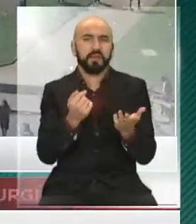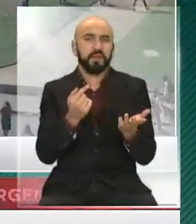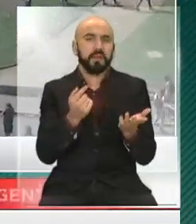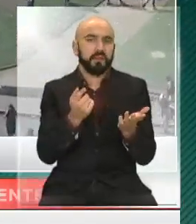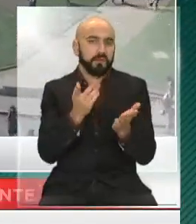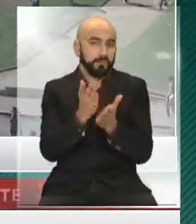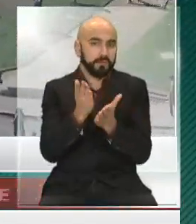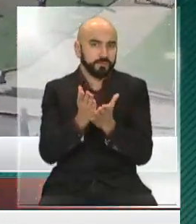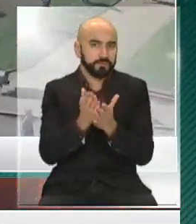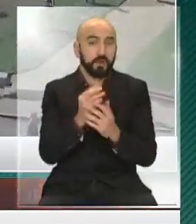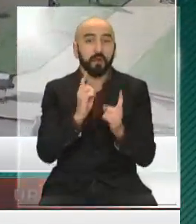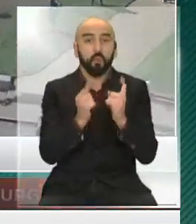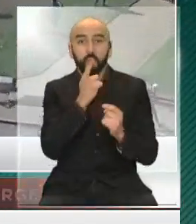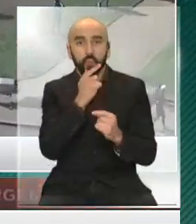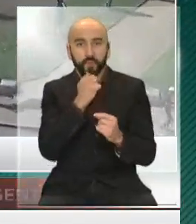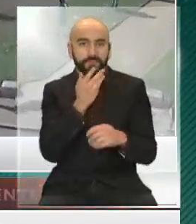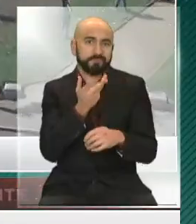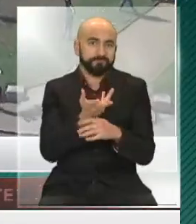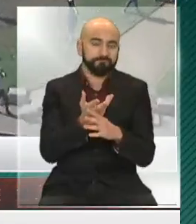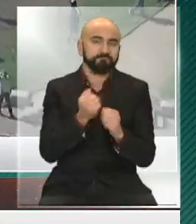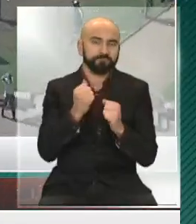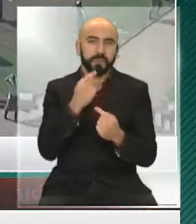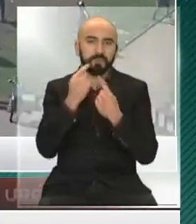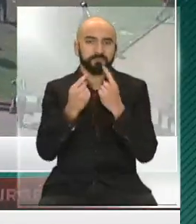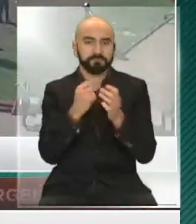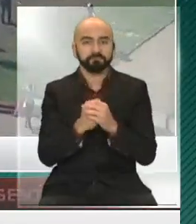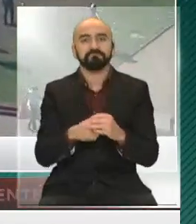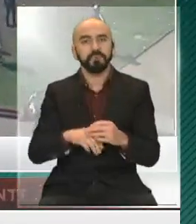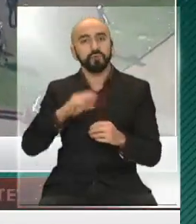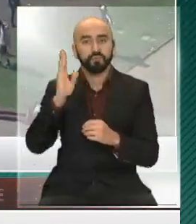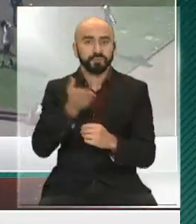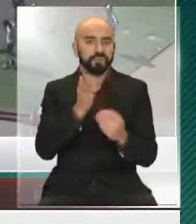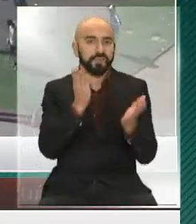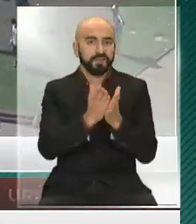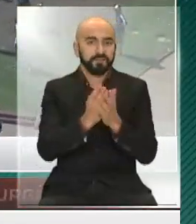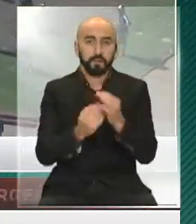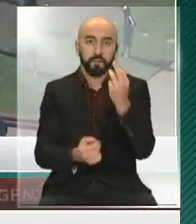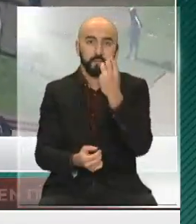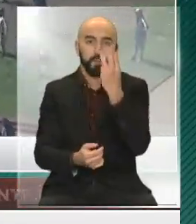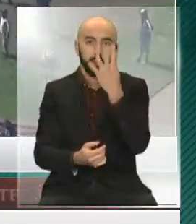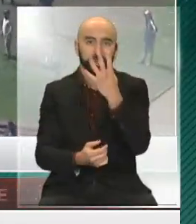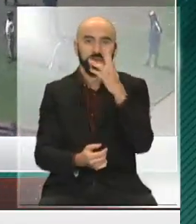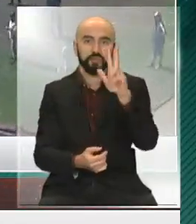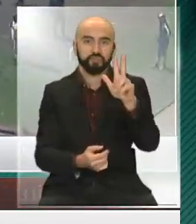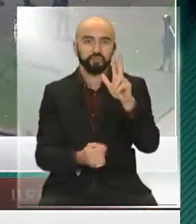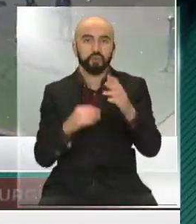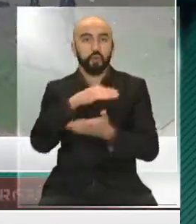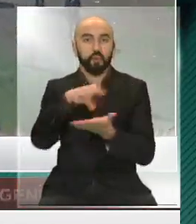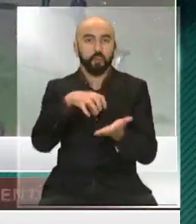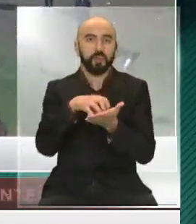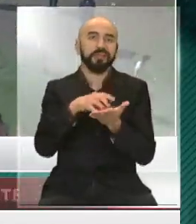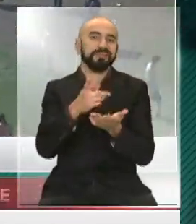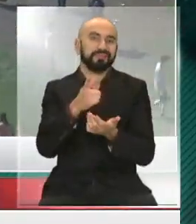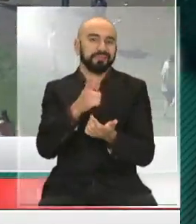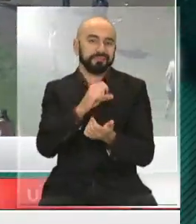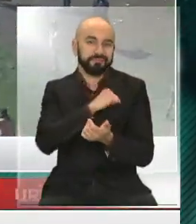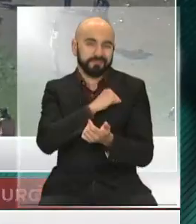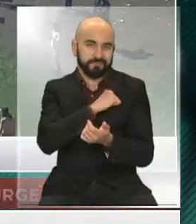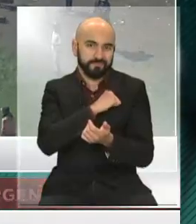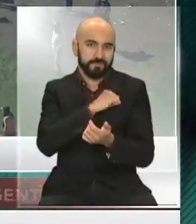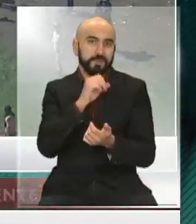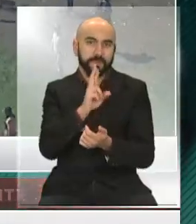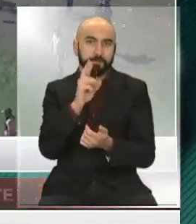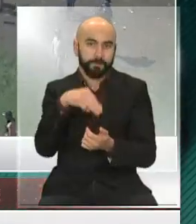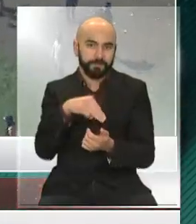la duda al respecto y teníamos suspensión de clases 48 comunas de la región metropolitana prácticamente en toda la